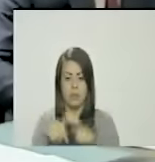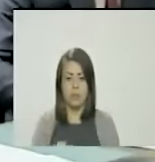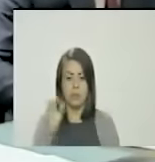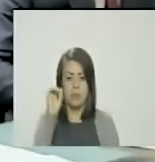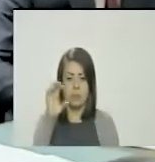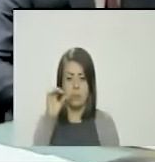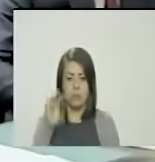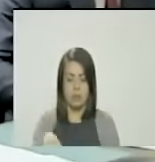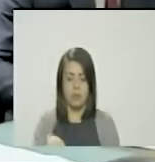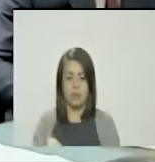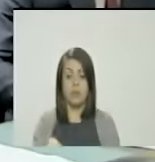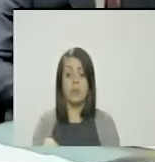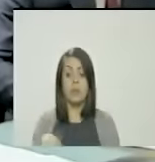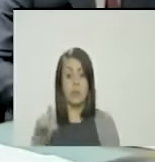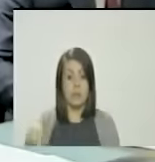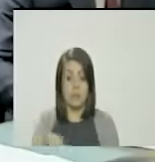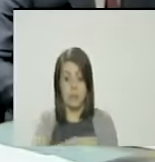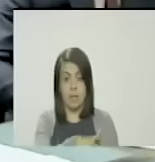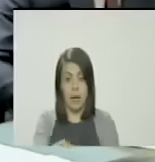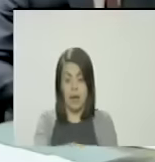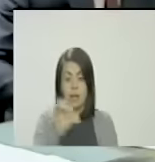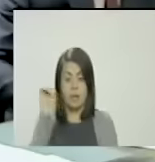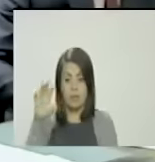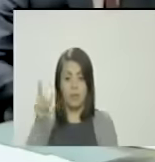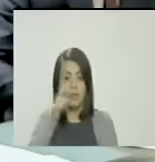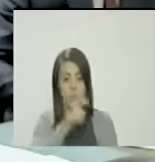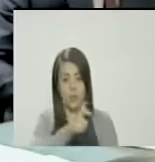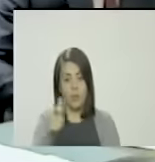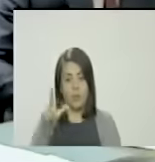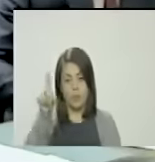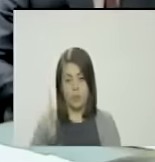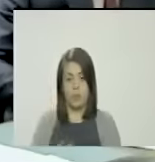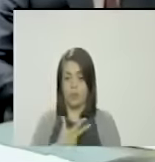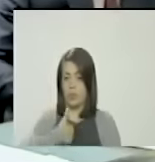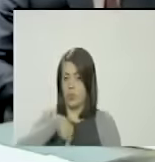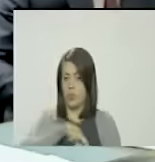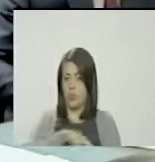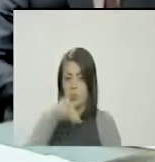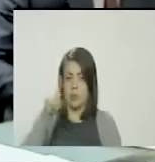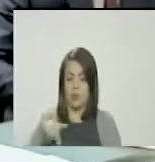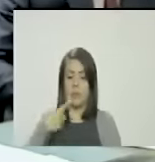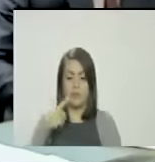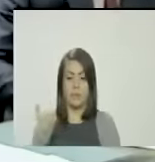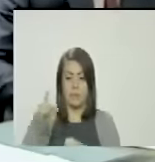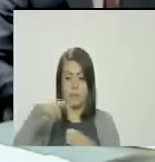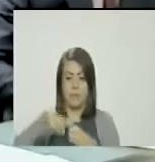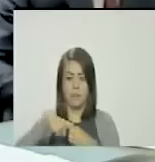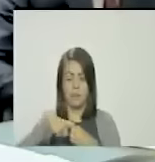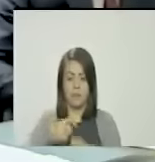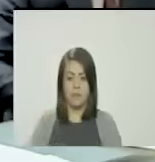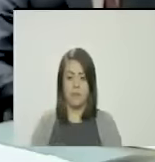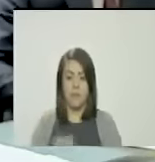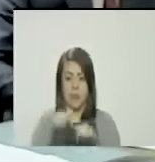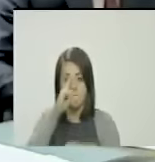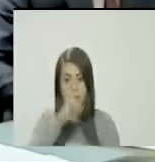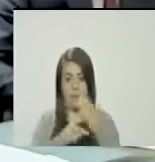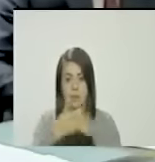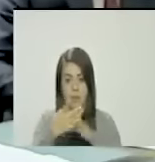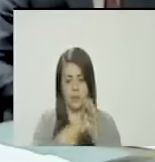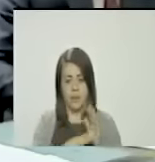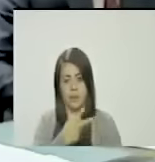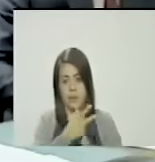el parlamentarismo de calle, no solo a los diputados y diputadas, sino a nuestro pueblo, del cual nosotros también formamos parte. En este año